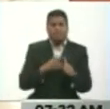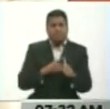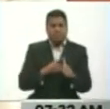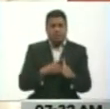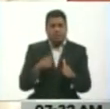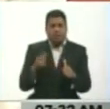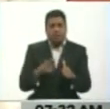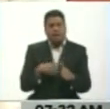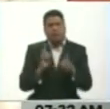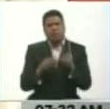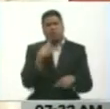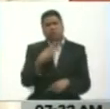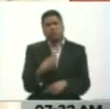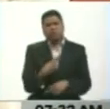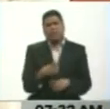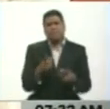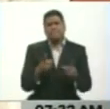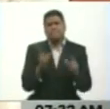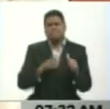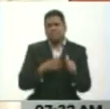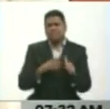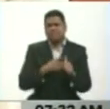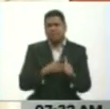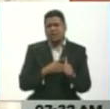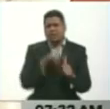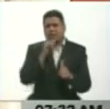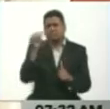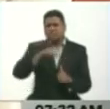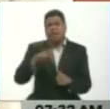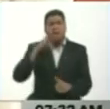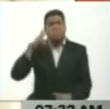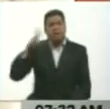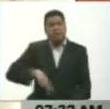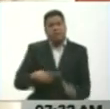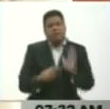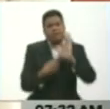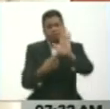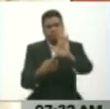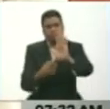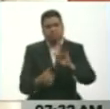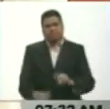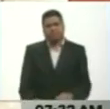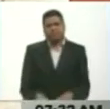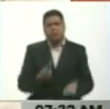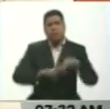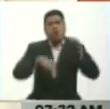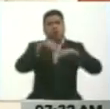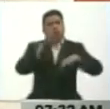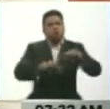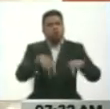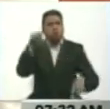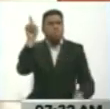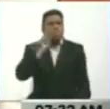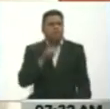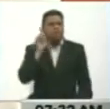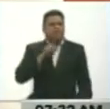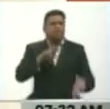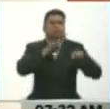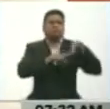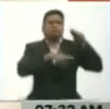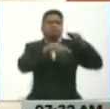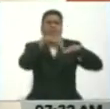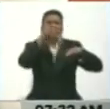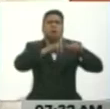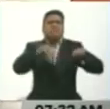nosotros estamos mirando aquí cómo esta construcción permanente de mentiras, el montaje de